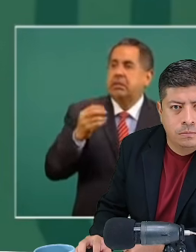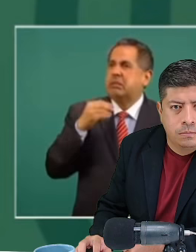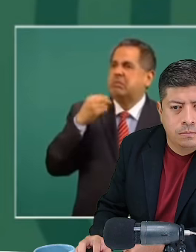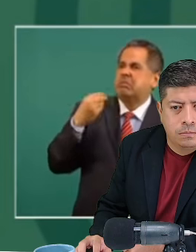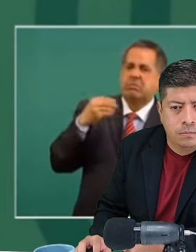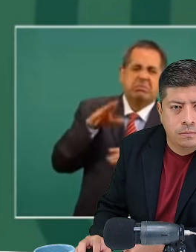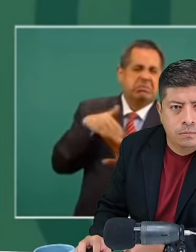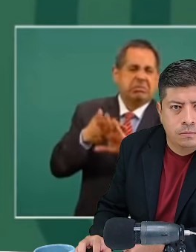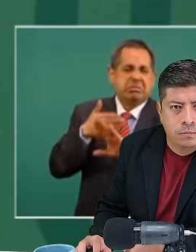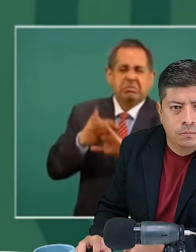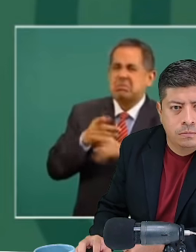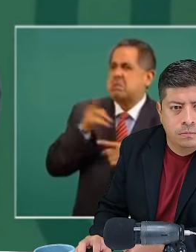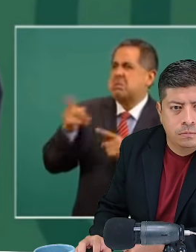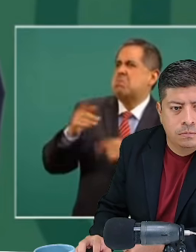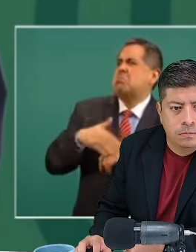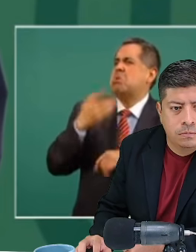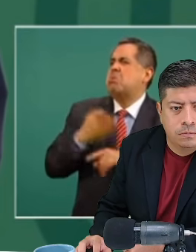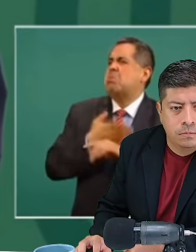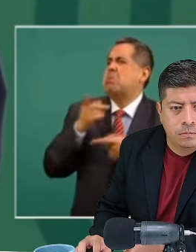para cuestionar